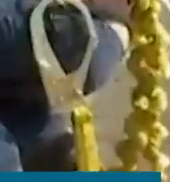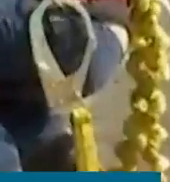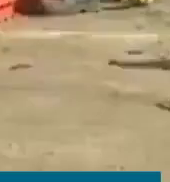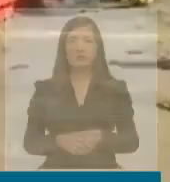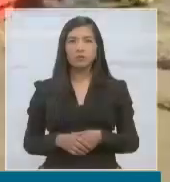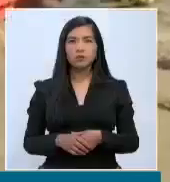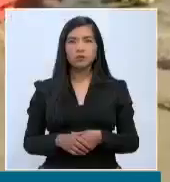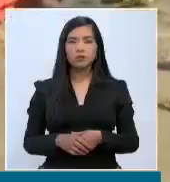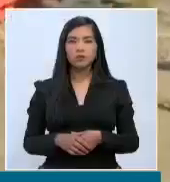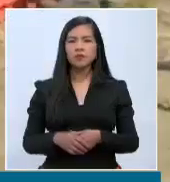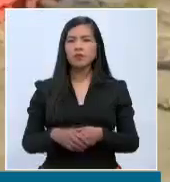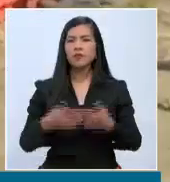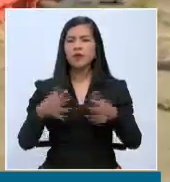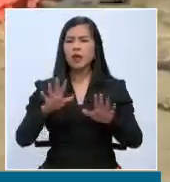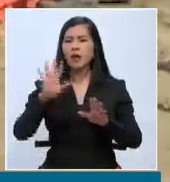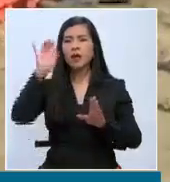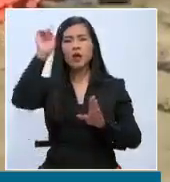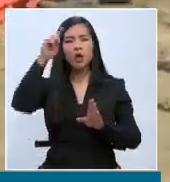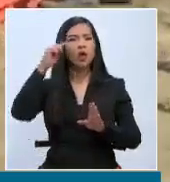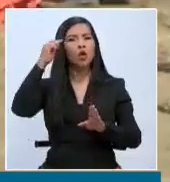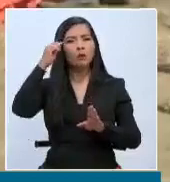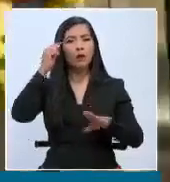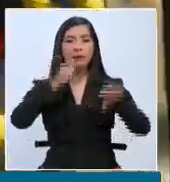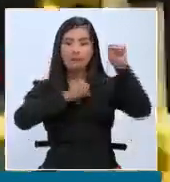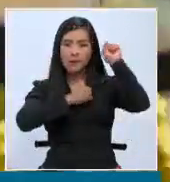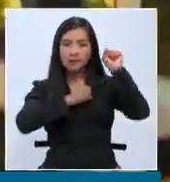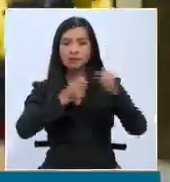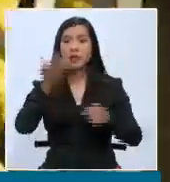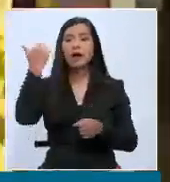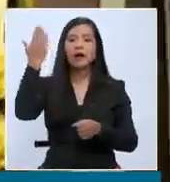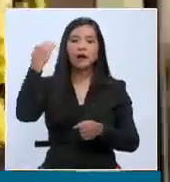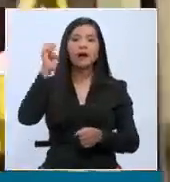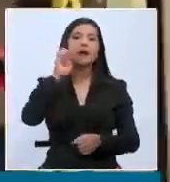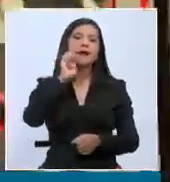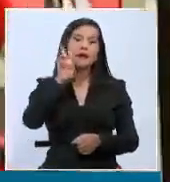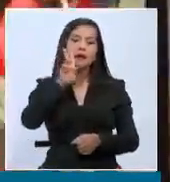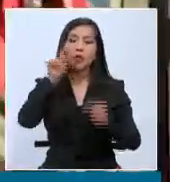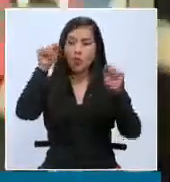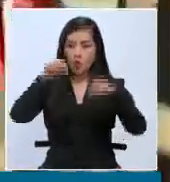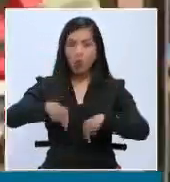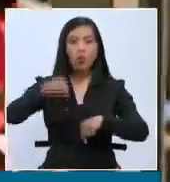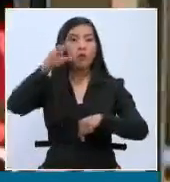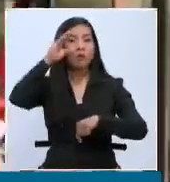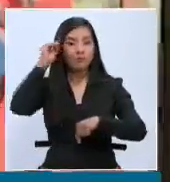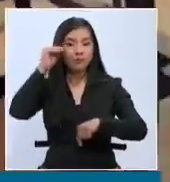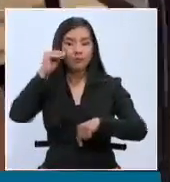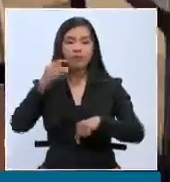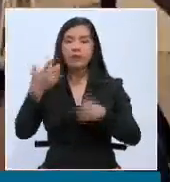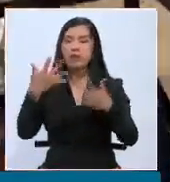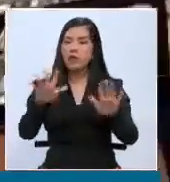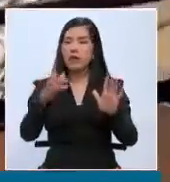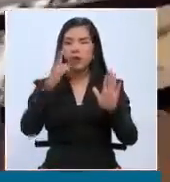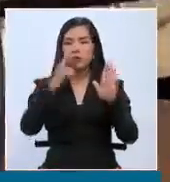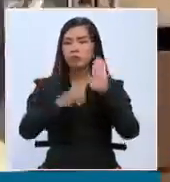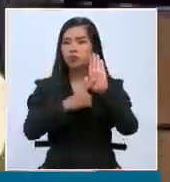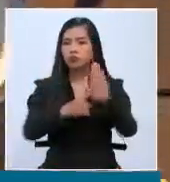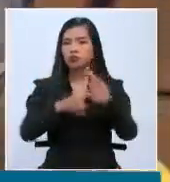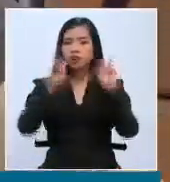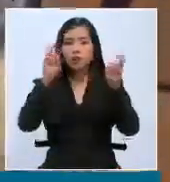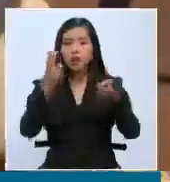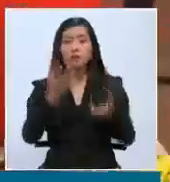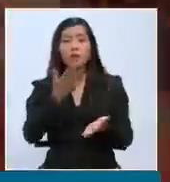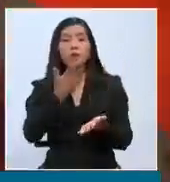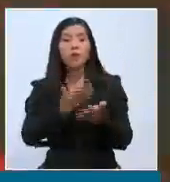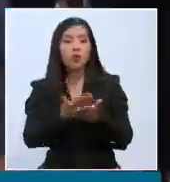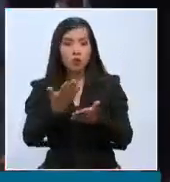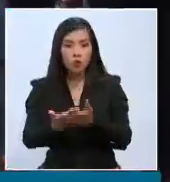Arce, han demostrado claramente que su propuesta de carácter popular, de carácter nacional, ¿no?, con